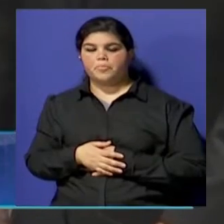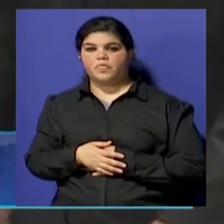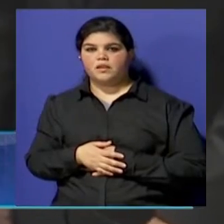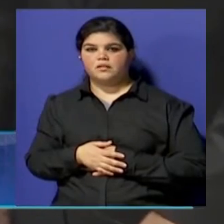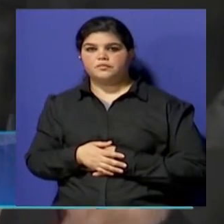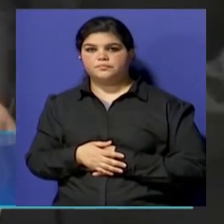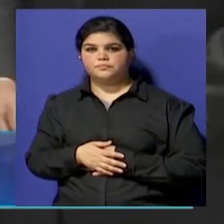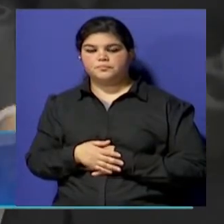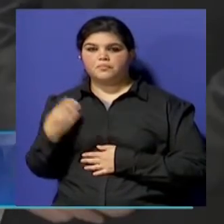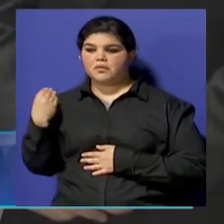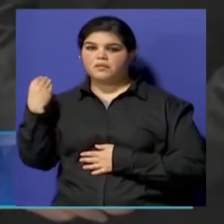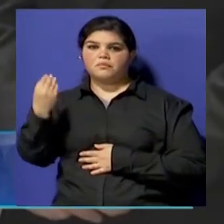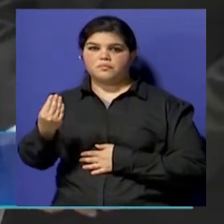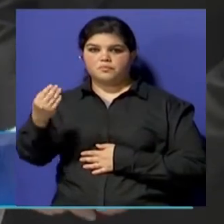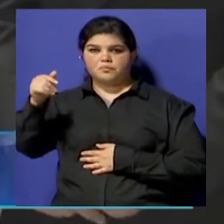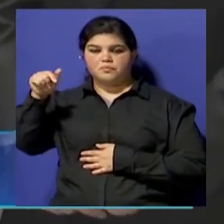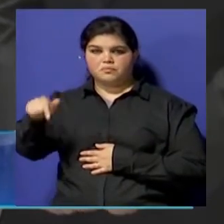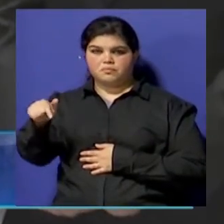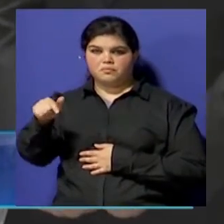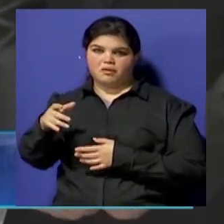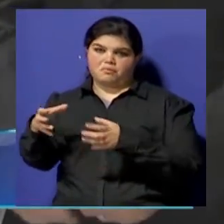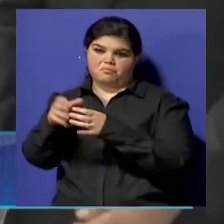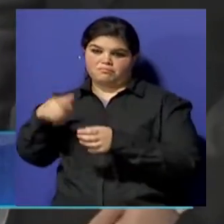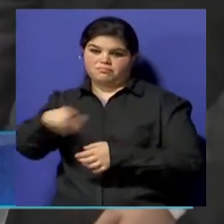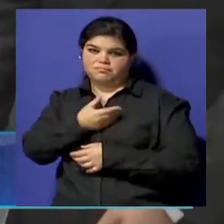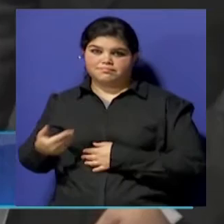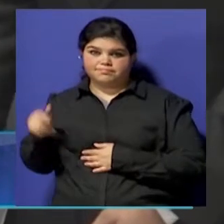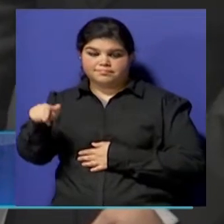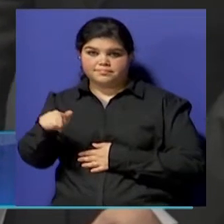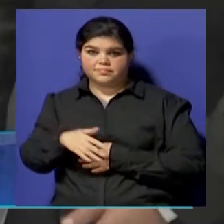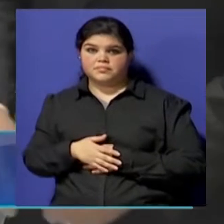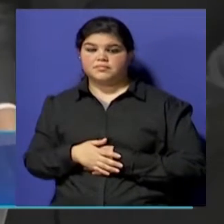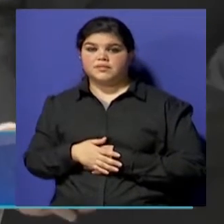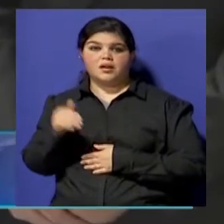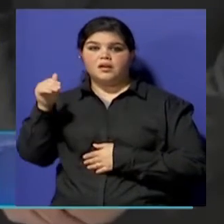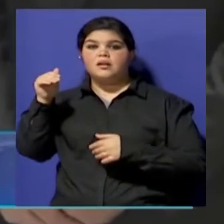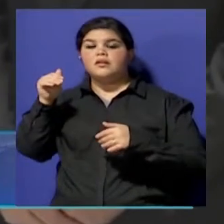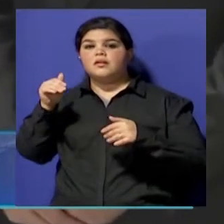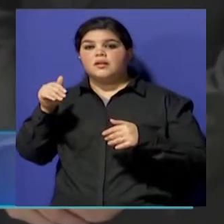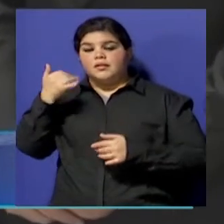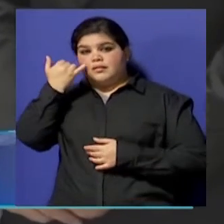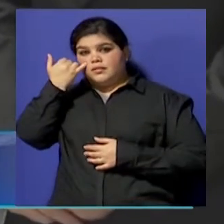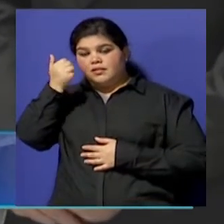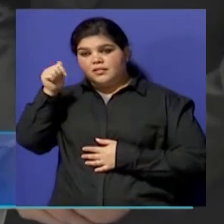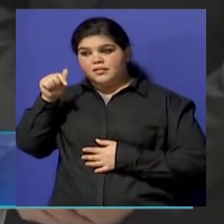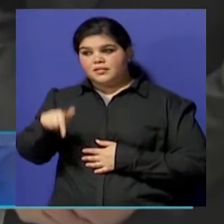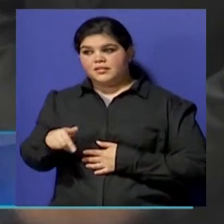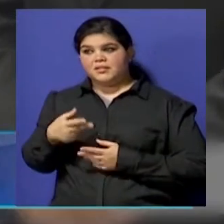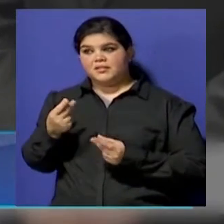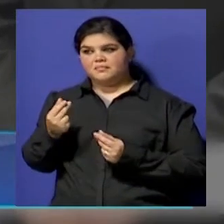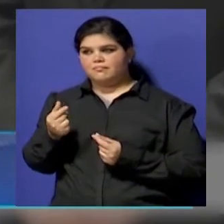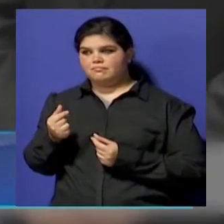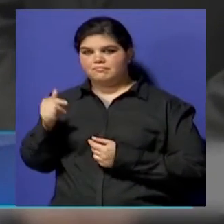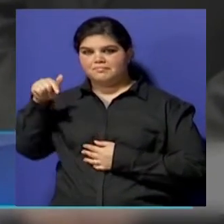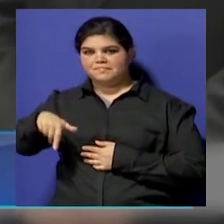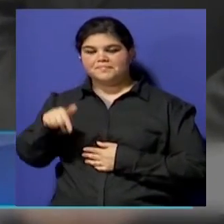figura constitucional y ha sido aplicado en esta oportunidad